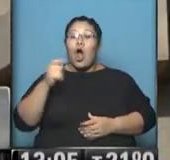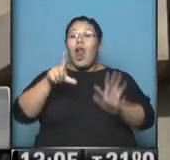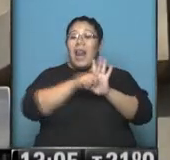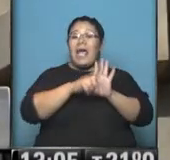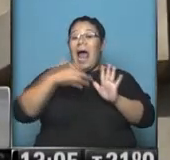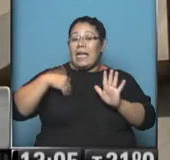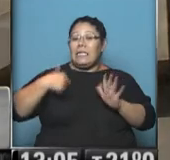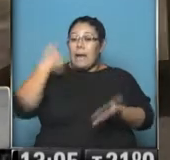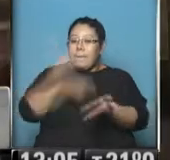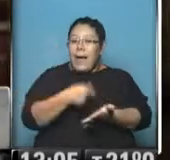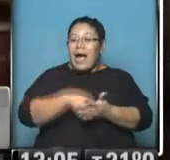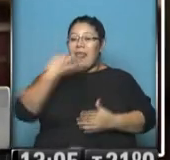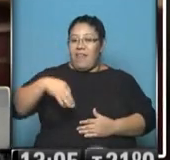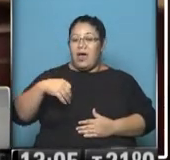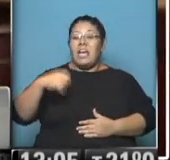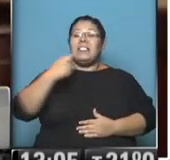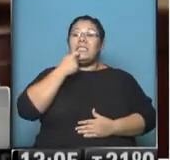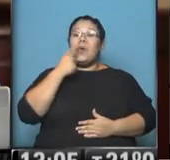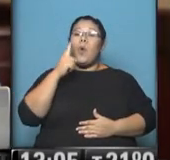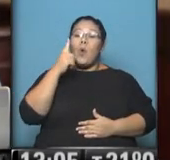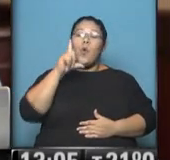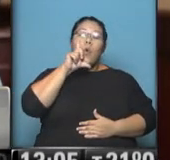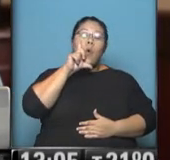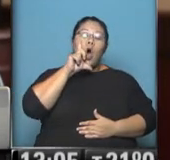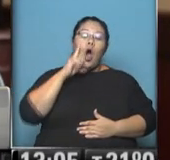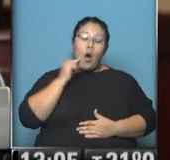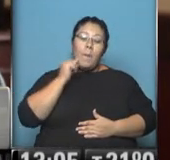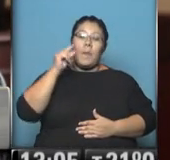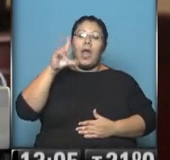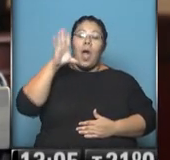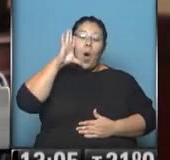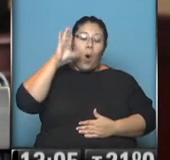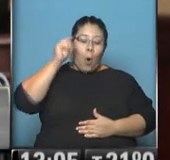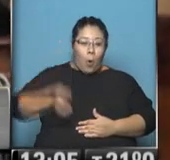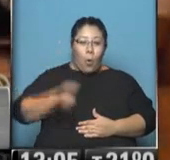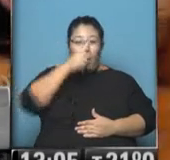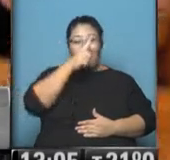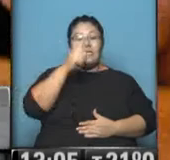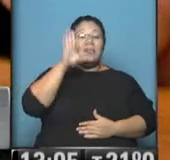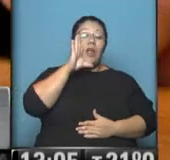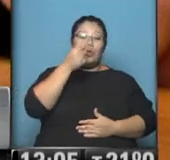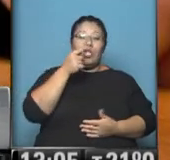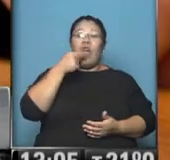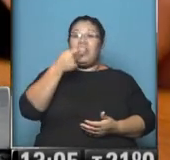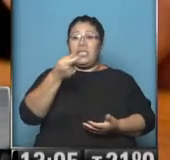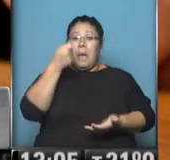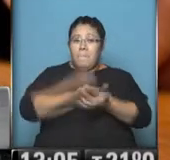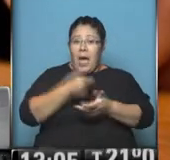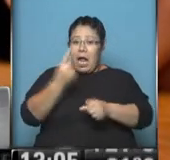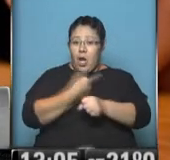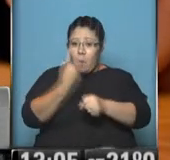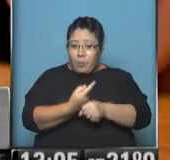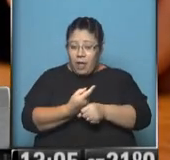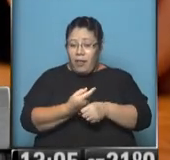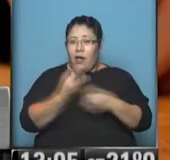argentina, aparezca un juez norteamericano y diga que no se puede pagar, bueno, realmente me parece que es una cuestión que no se puede dejar pasar. Digamos que